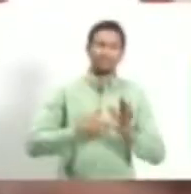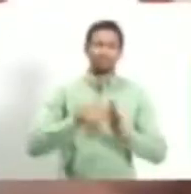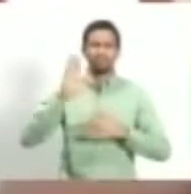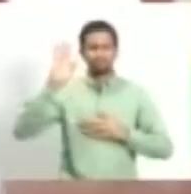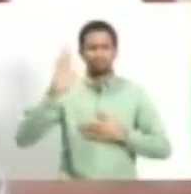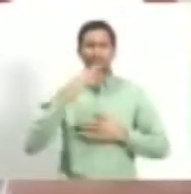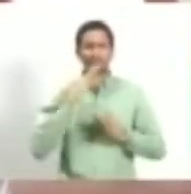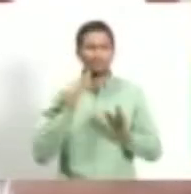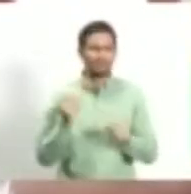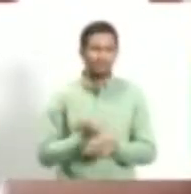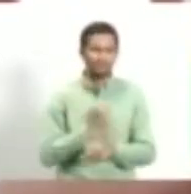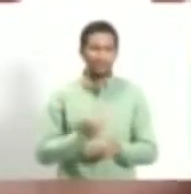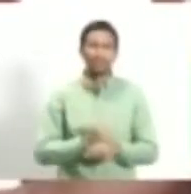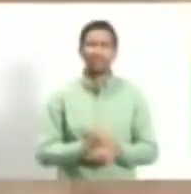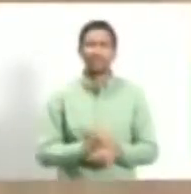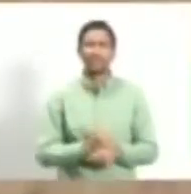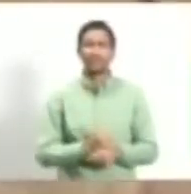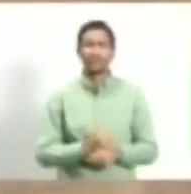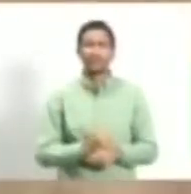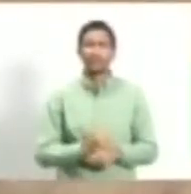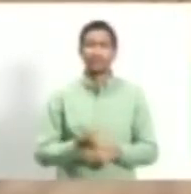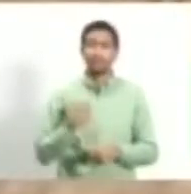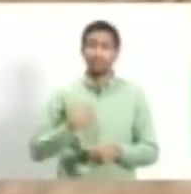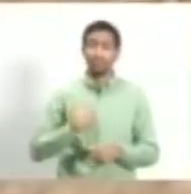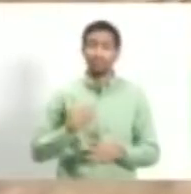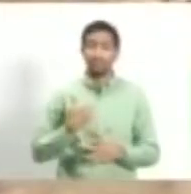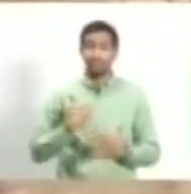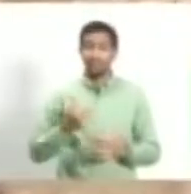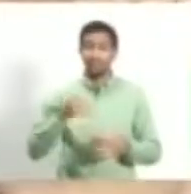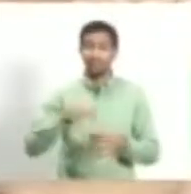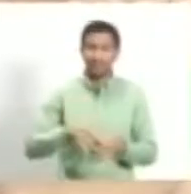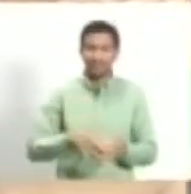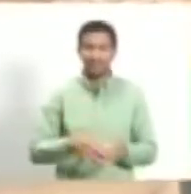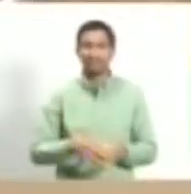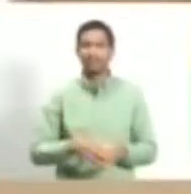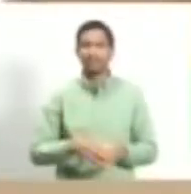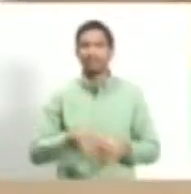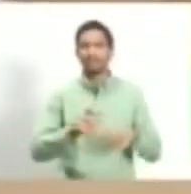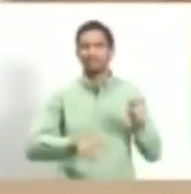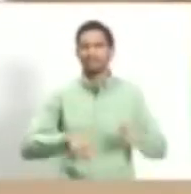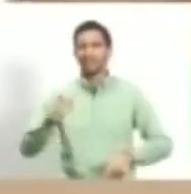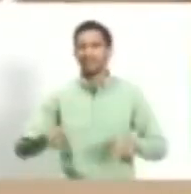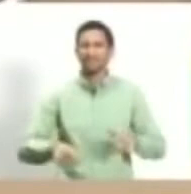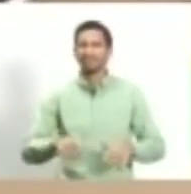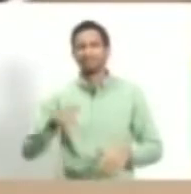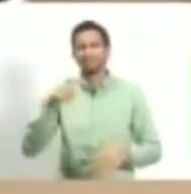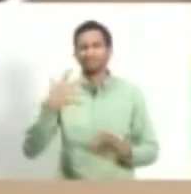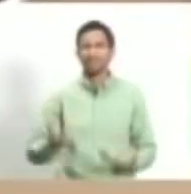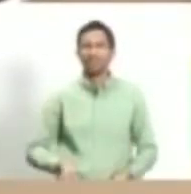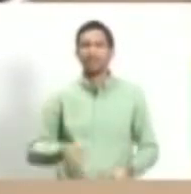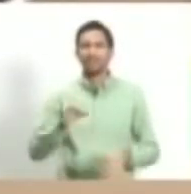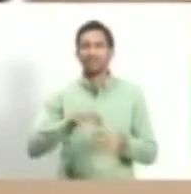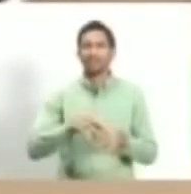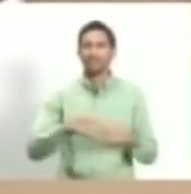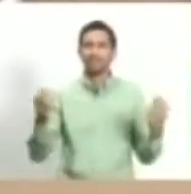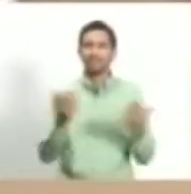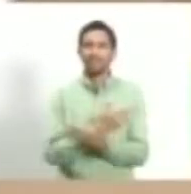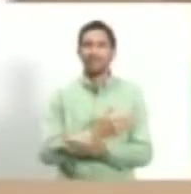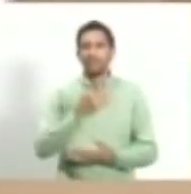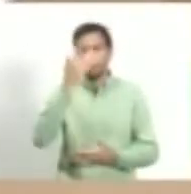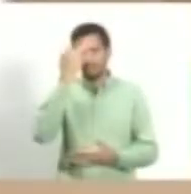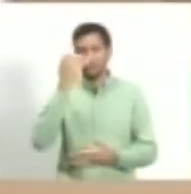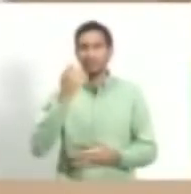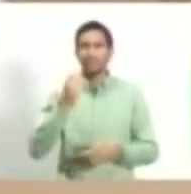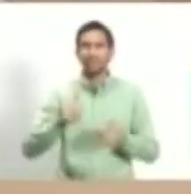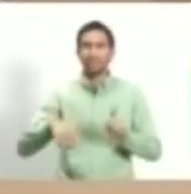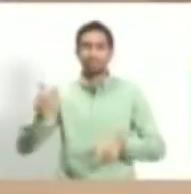en un mes estamos ansiosos de votar. Algunos habitantes aseguran que no saldrán a votar por la revocatoria porque supuestamente están amenazados para que no